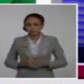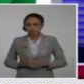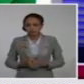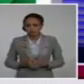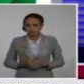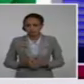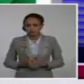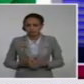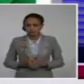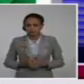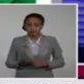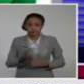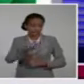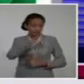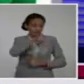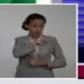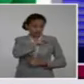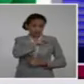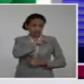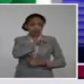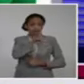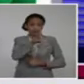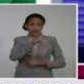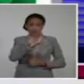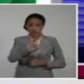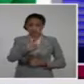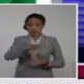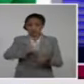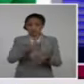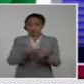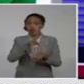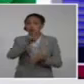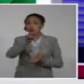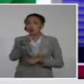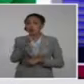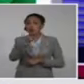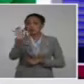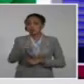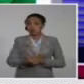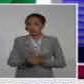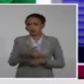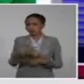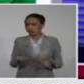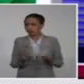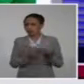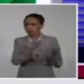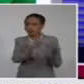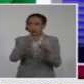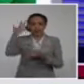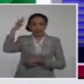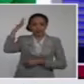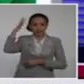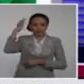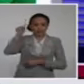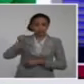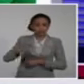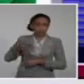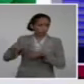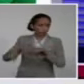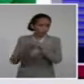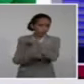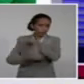Ayer 18, el 1,6% con fuente de infección en el extranjero. Se acumulan